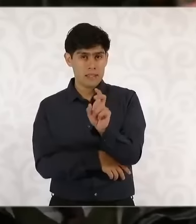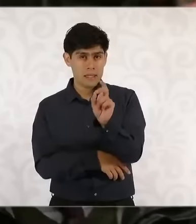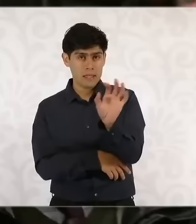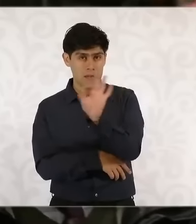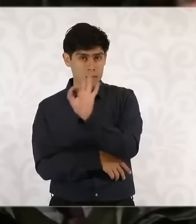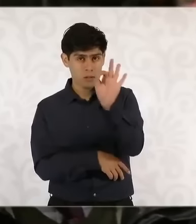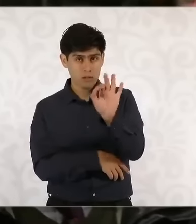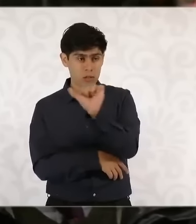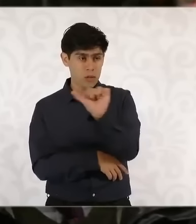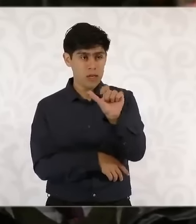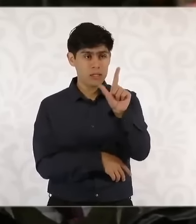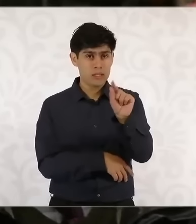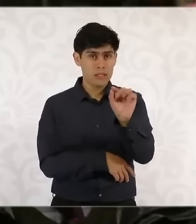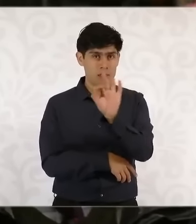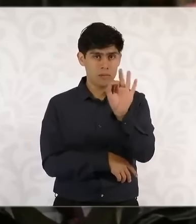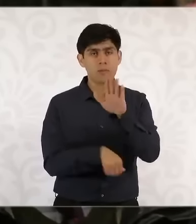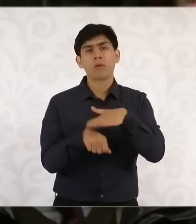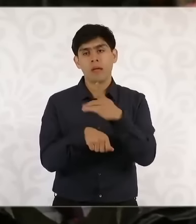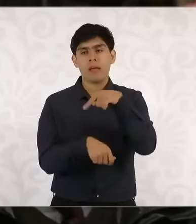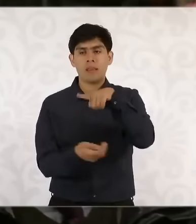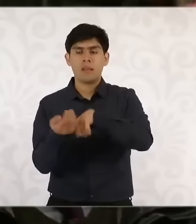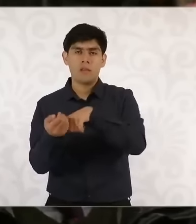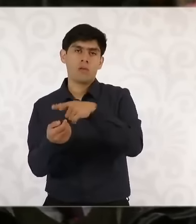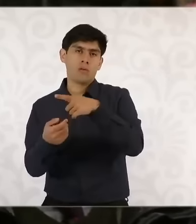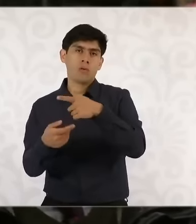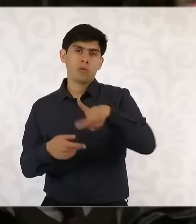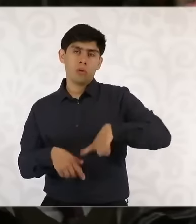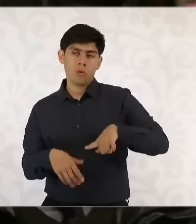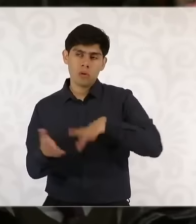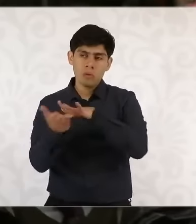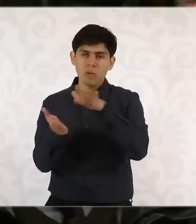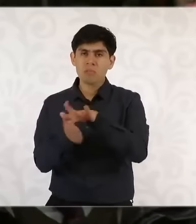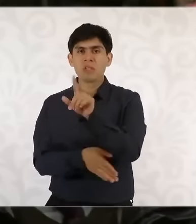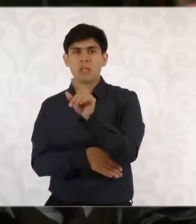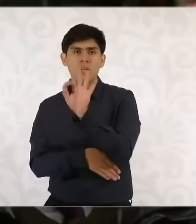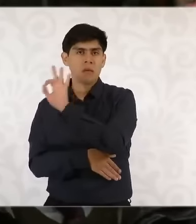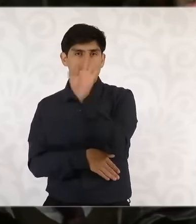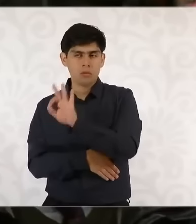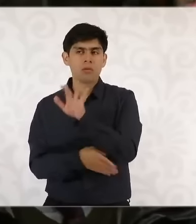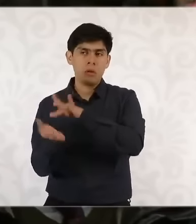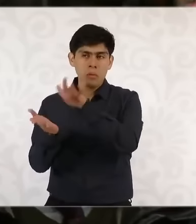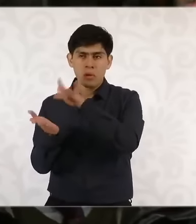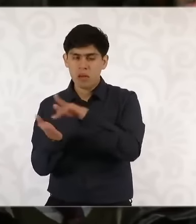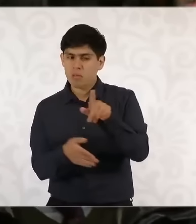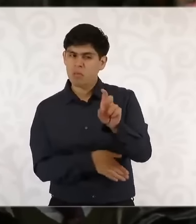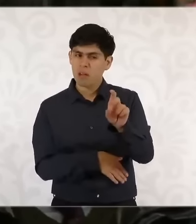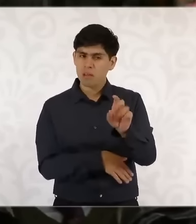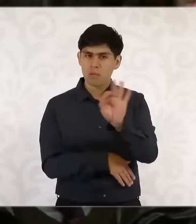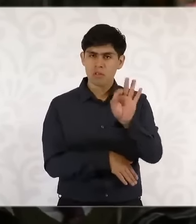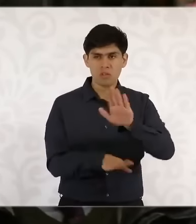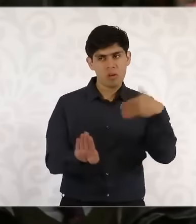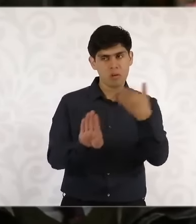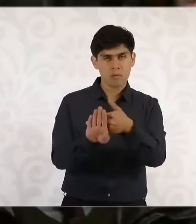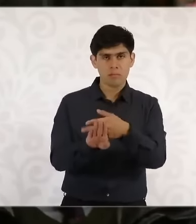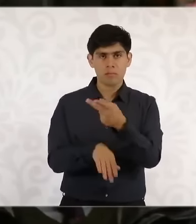70%, porque pues usted tiene un 70% de aprobación. Decía la gente que no, que usted ya había